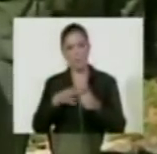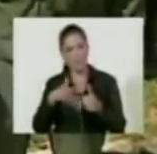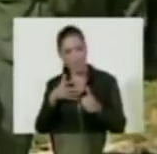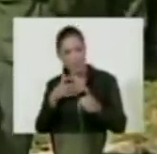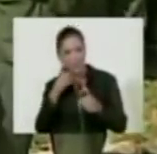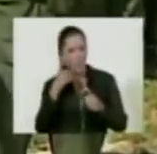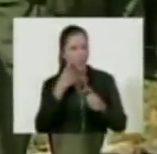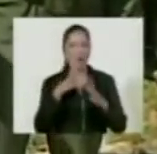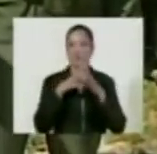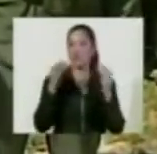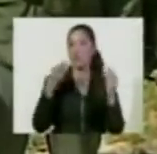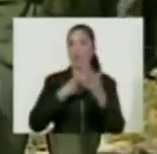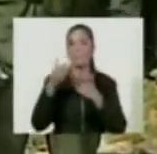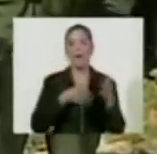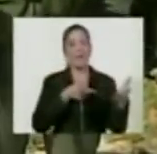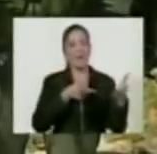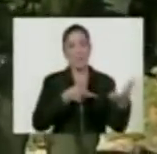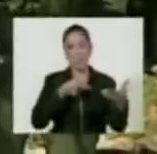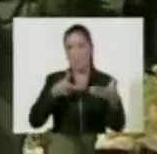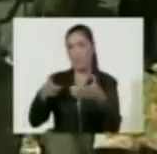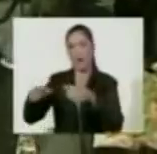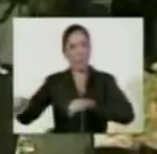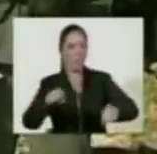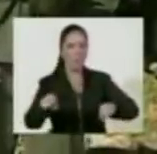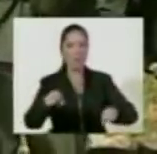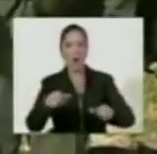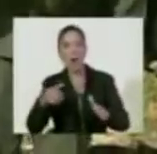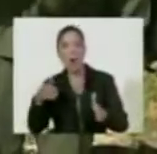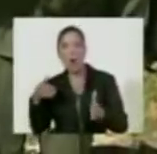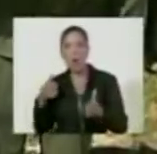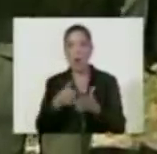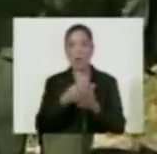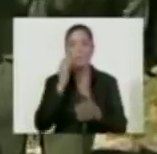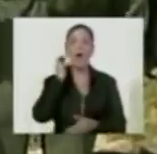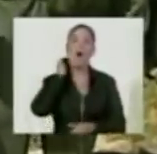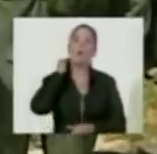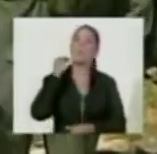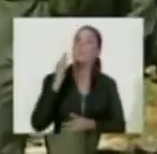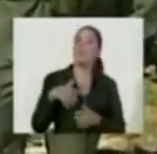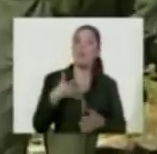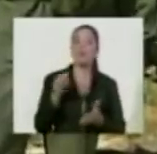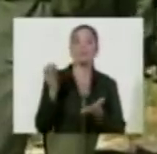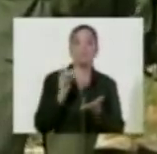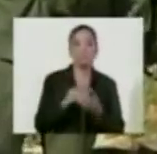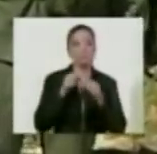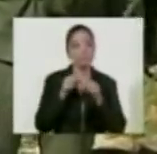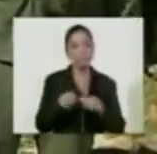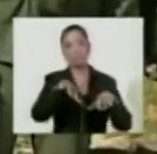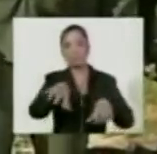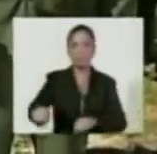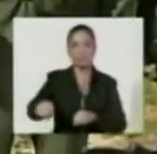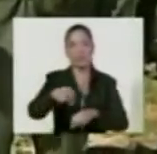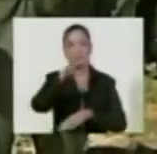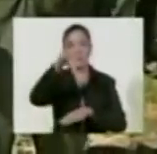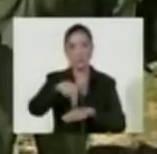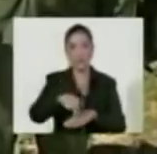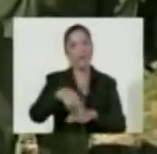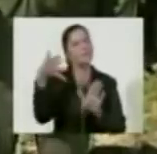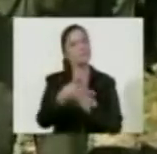las tareas de fuego y movimiento, golpe y maniobra, para garantizar la recuperación del territorio nacional. Es